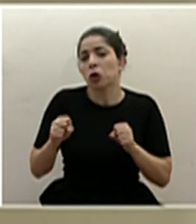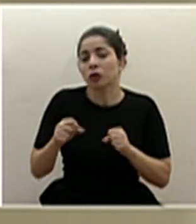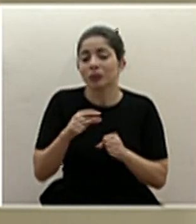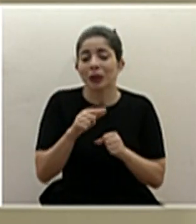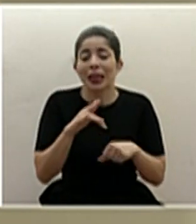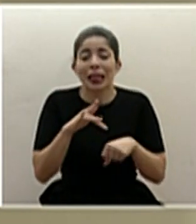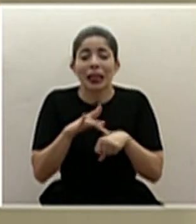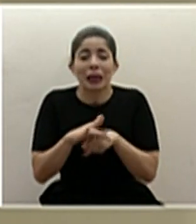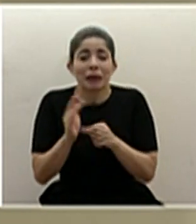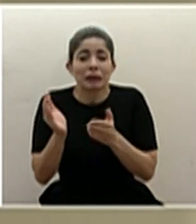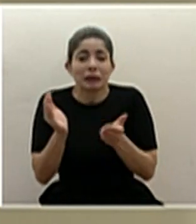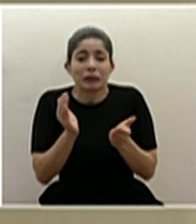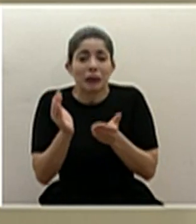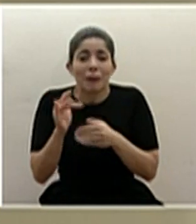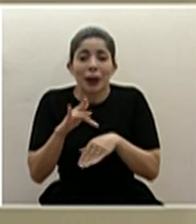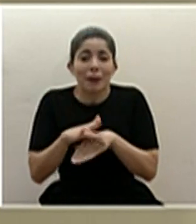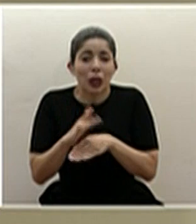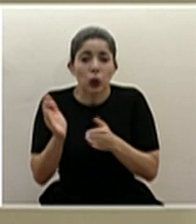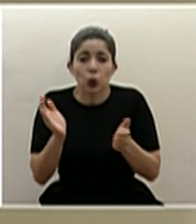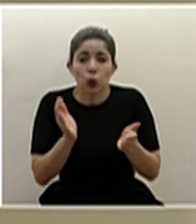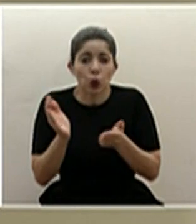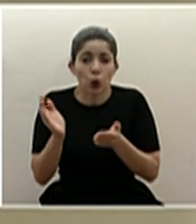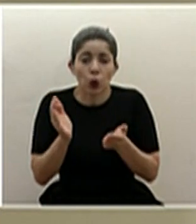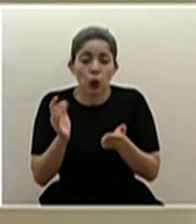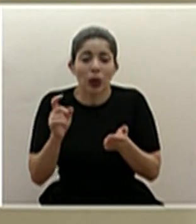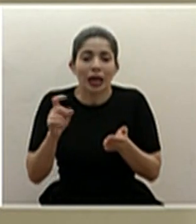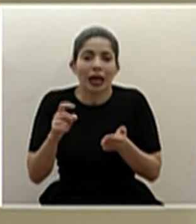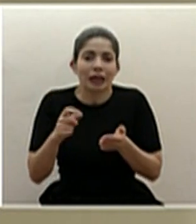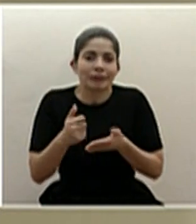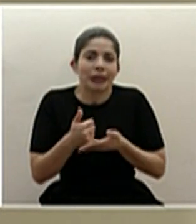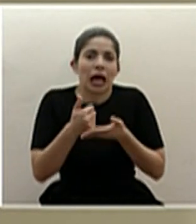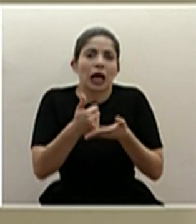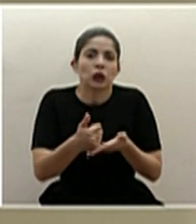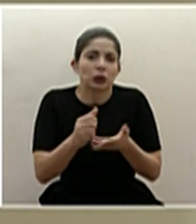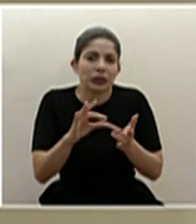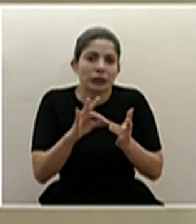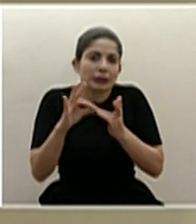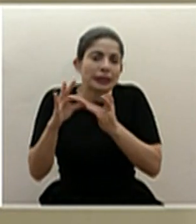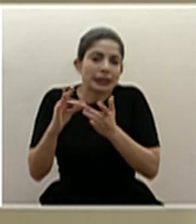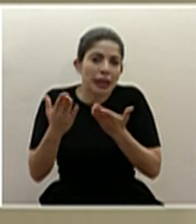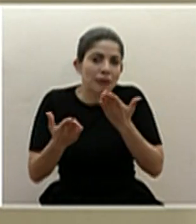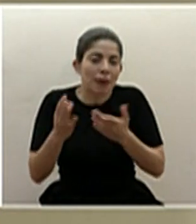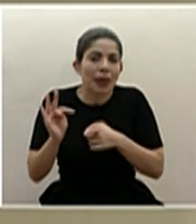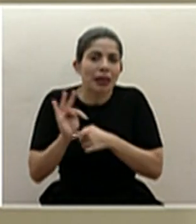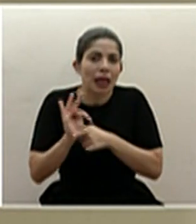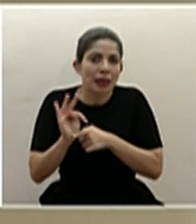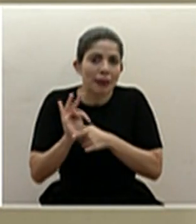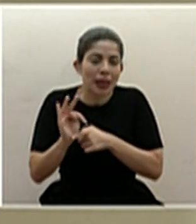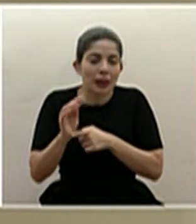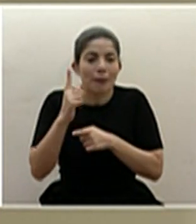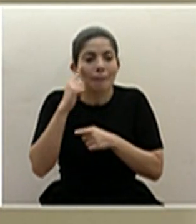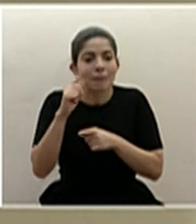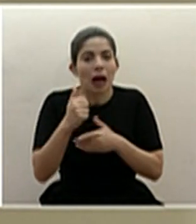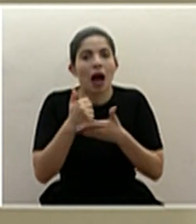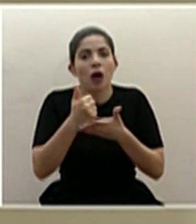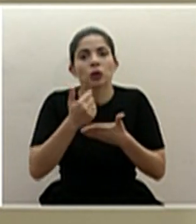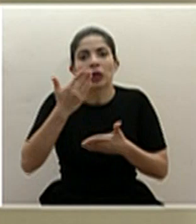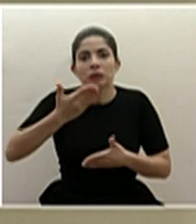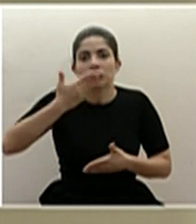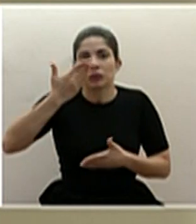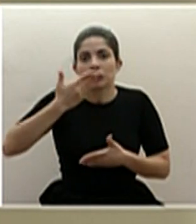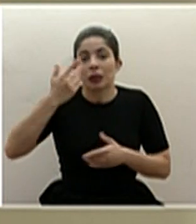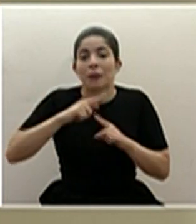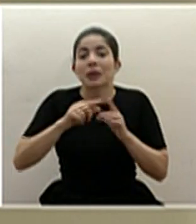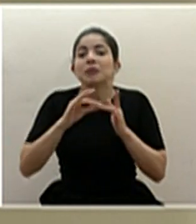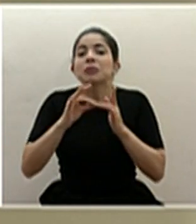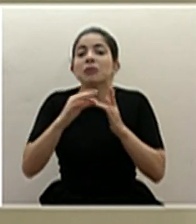nivel de prematuridad, pues va a ocupar algún tipo de ayuda, ¿verdad? Especial, algún tipo de tratamiento, ¿verdad? Para facilitar su respiración, pero sobre